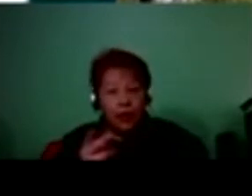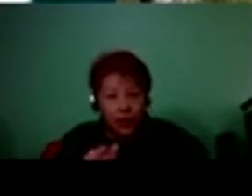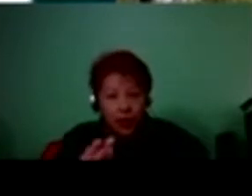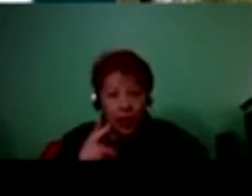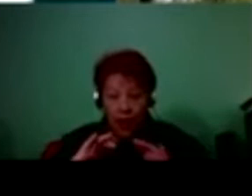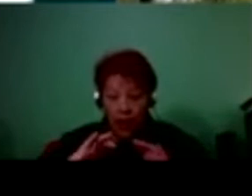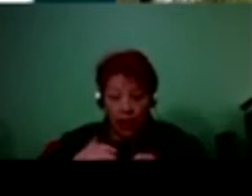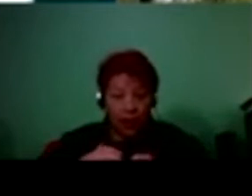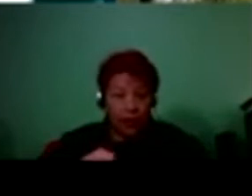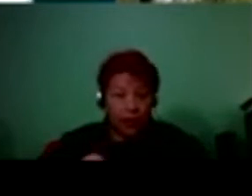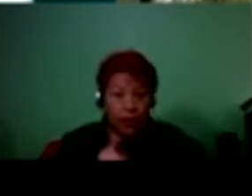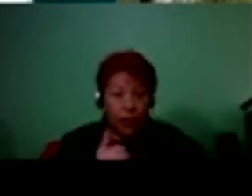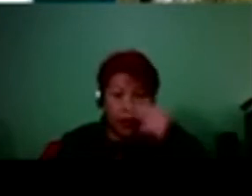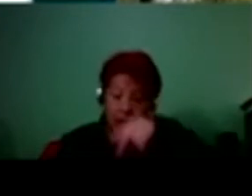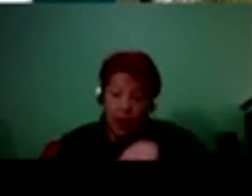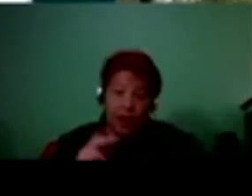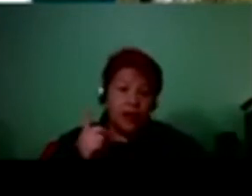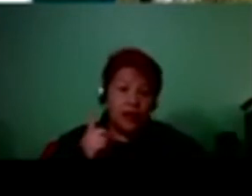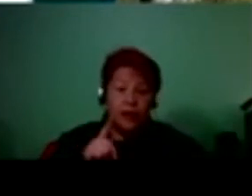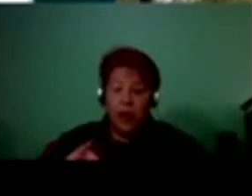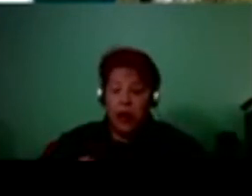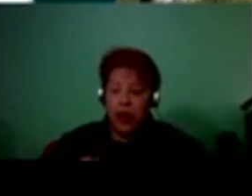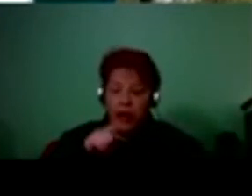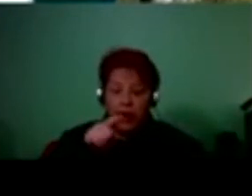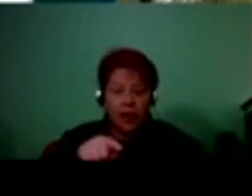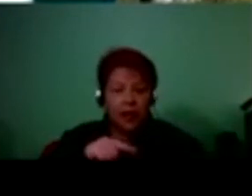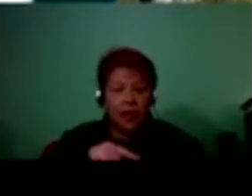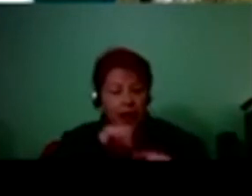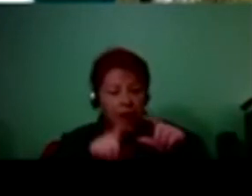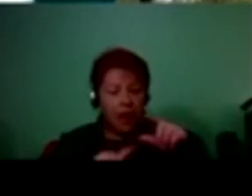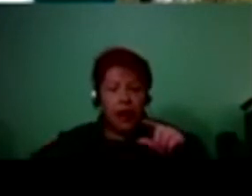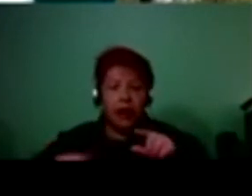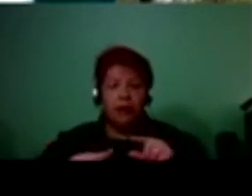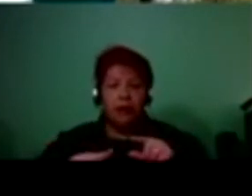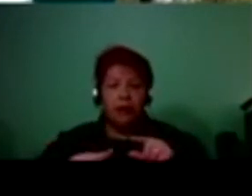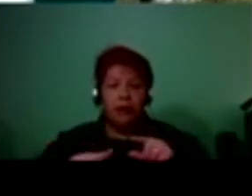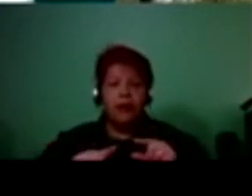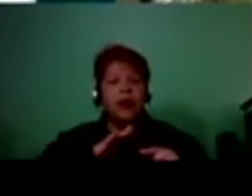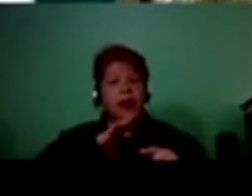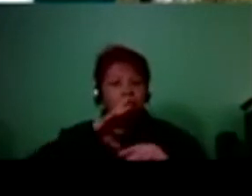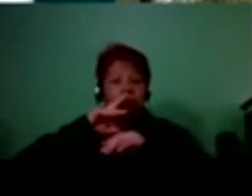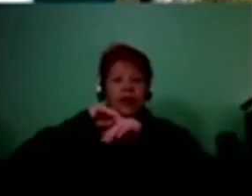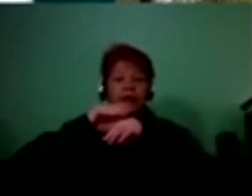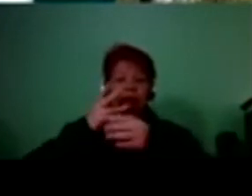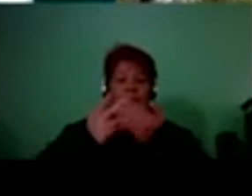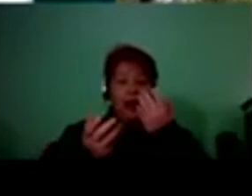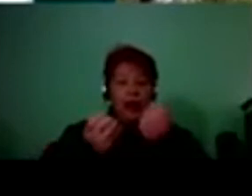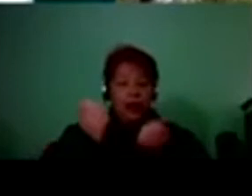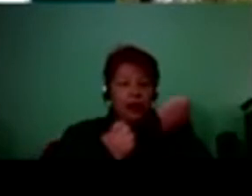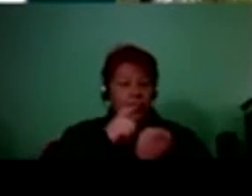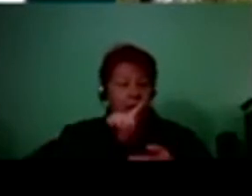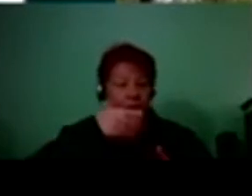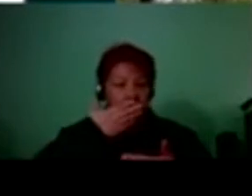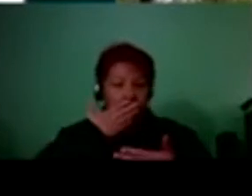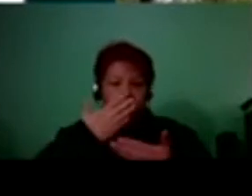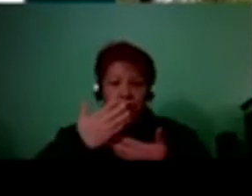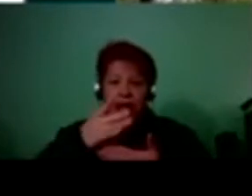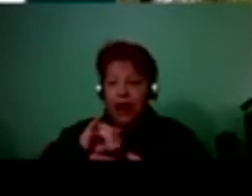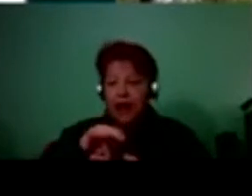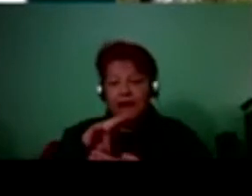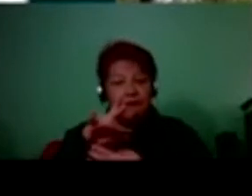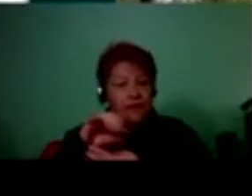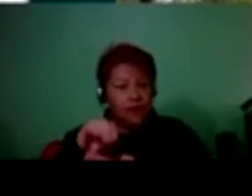Congreso de la Ciudad de México, como una institución de la República, han permitido este ejercicio en vinculación directa con el Info Ciudad de México. Así